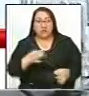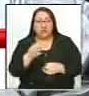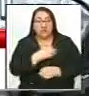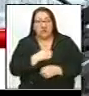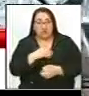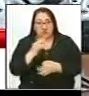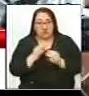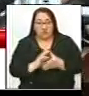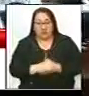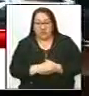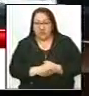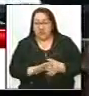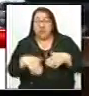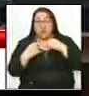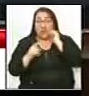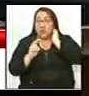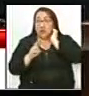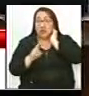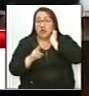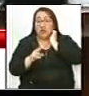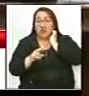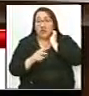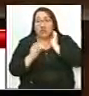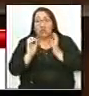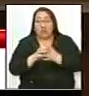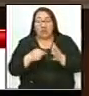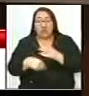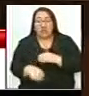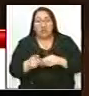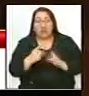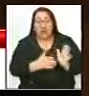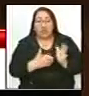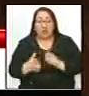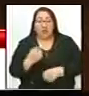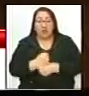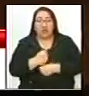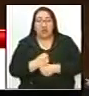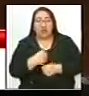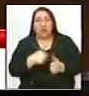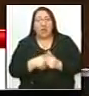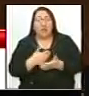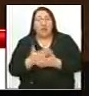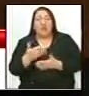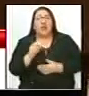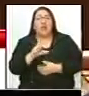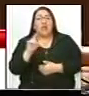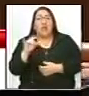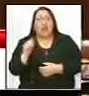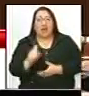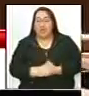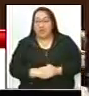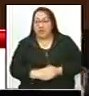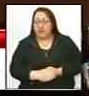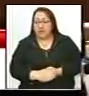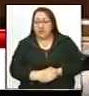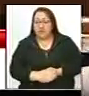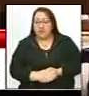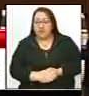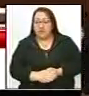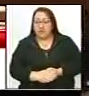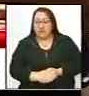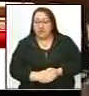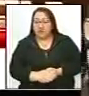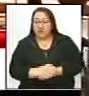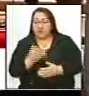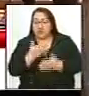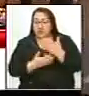Economía. Podríamos verlo eso lo más pronto posible para que preparemos la fórmula y la propuesta a JICA, para que no hay una